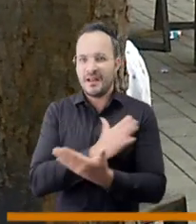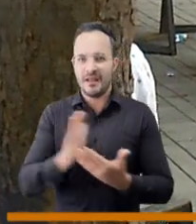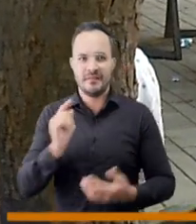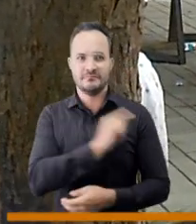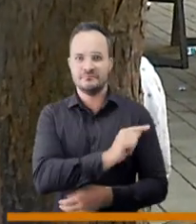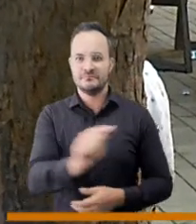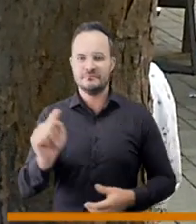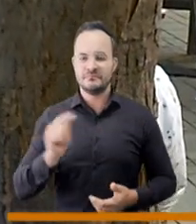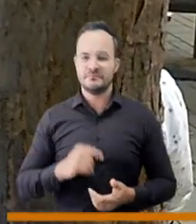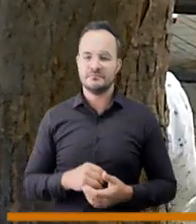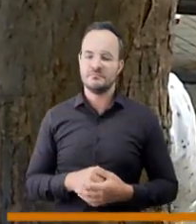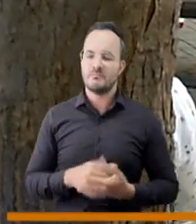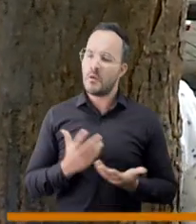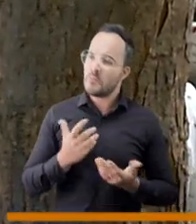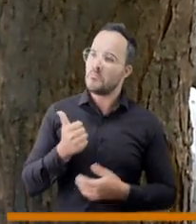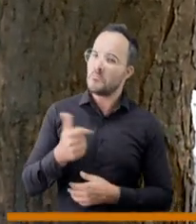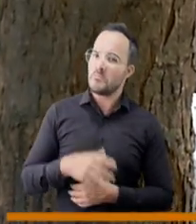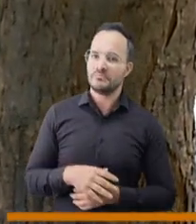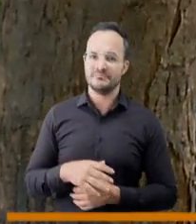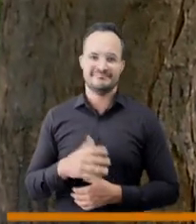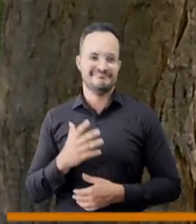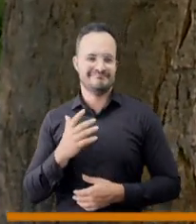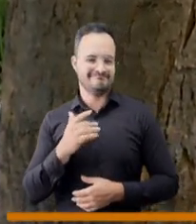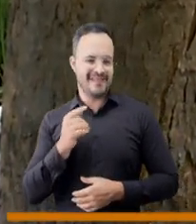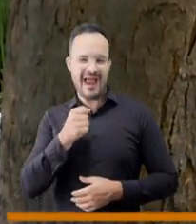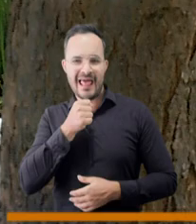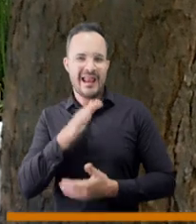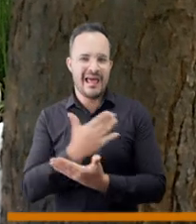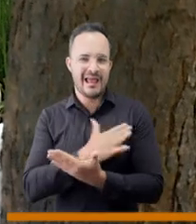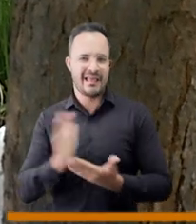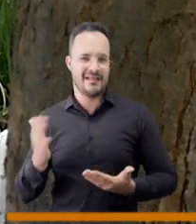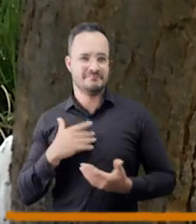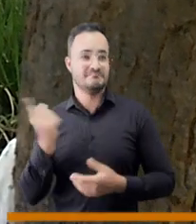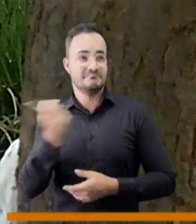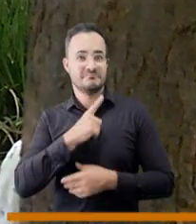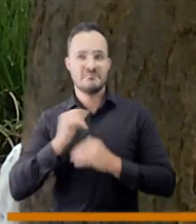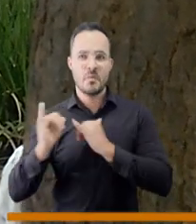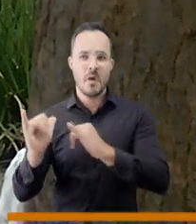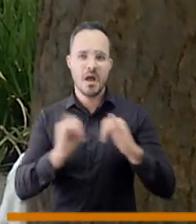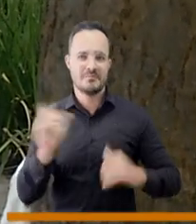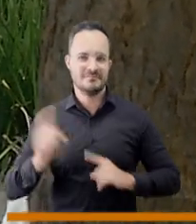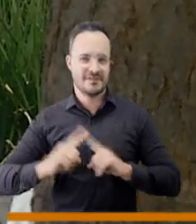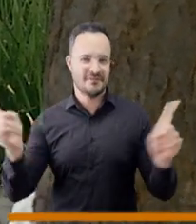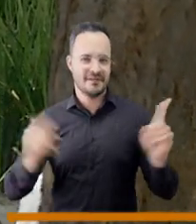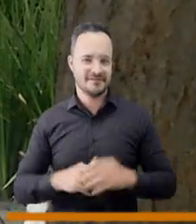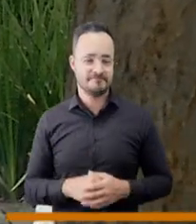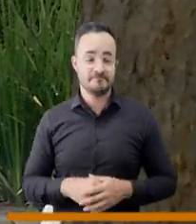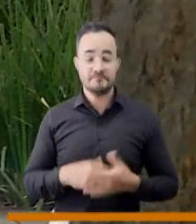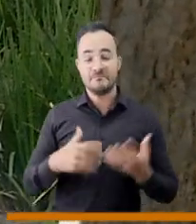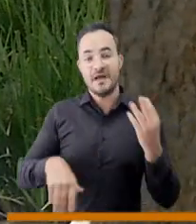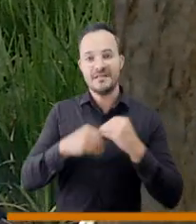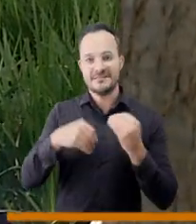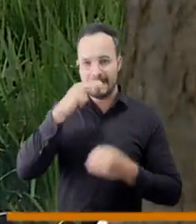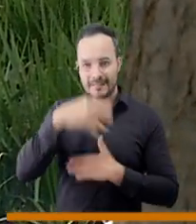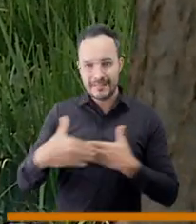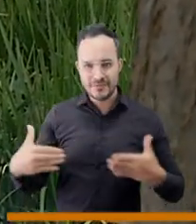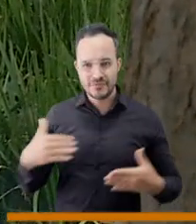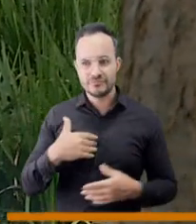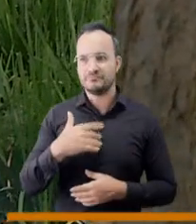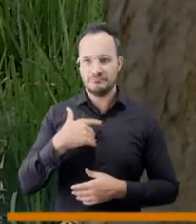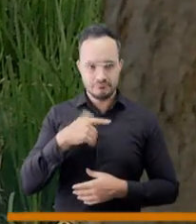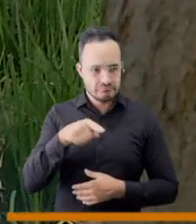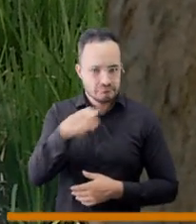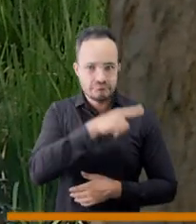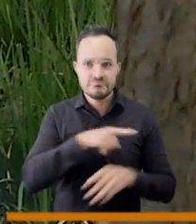es común. No es muy común. Y pues hasta niños, yo me he asombrado que los niños se